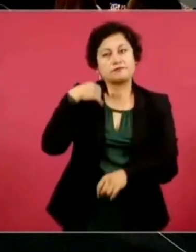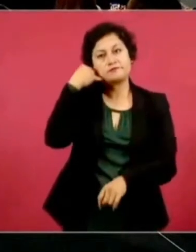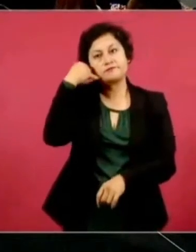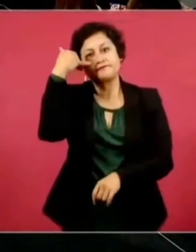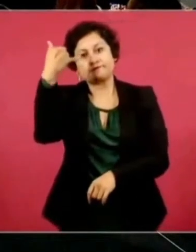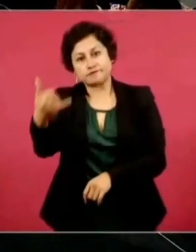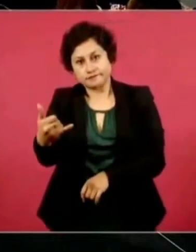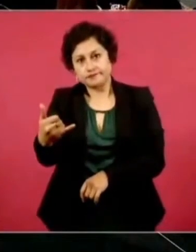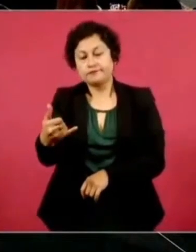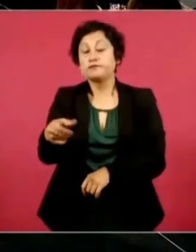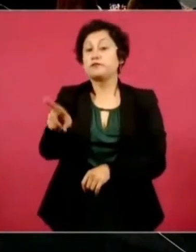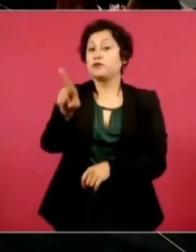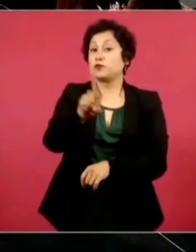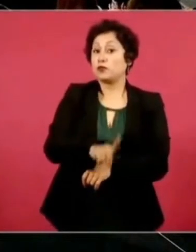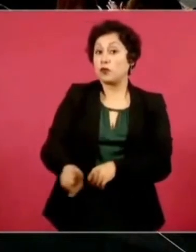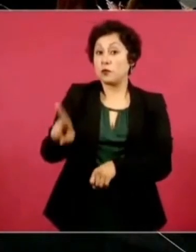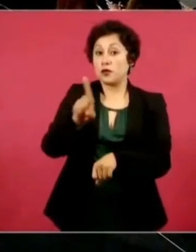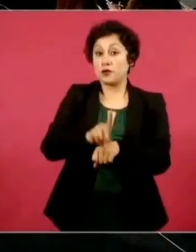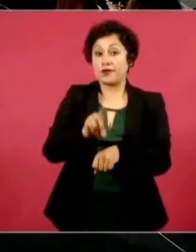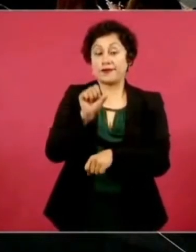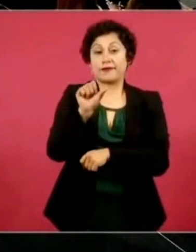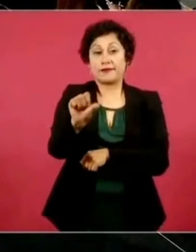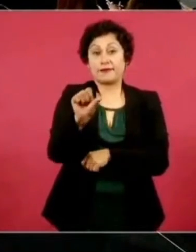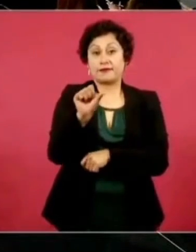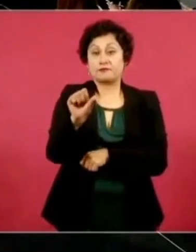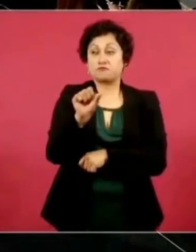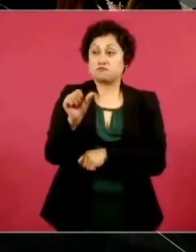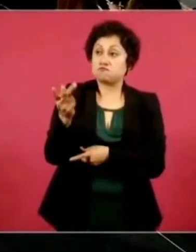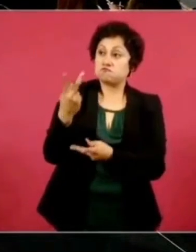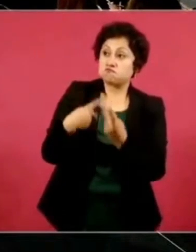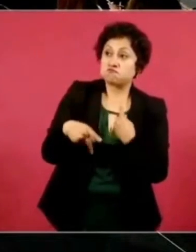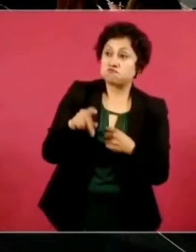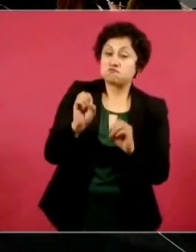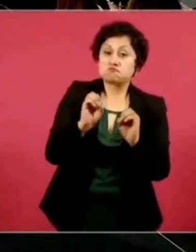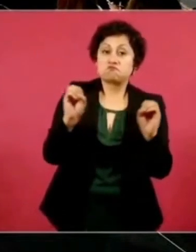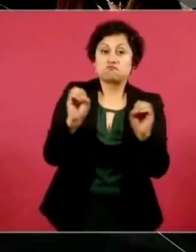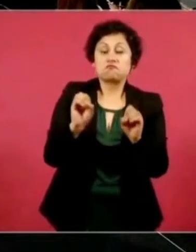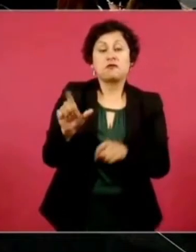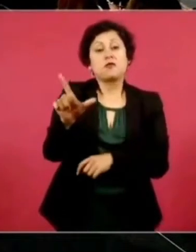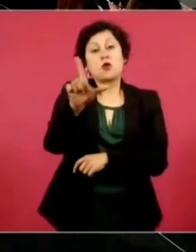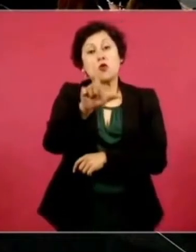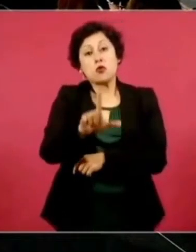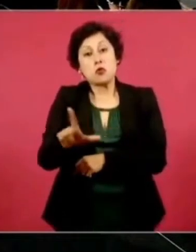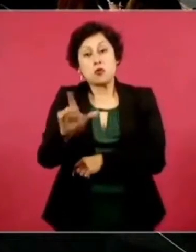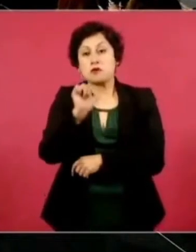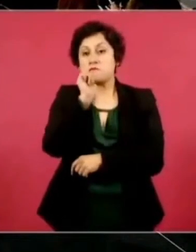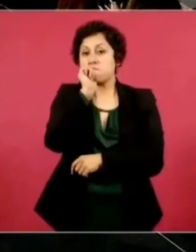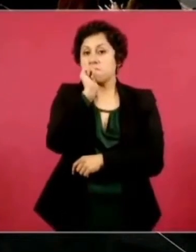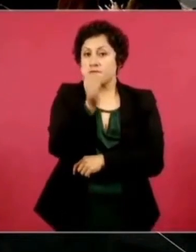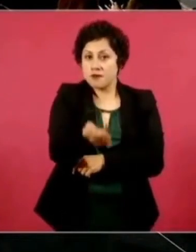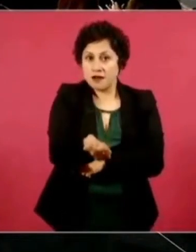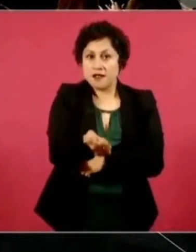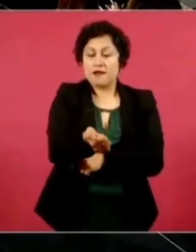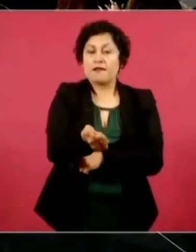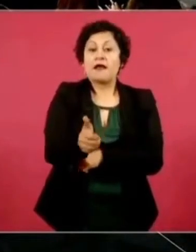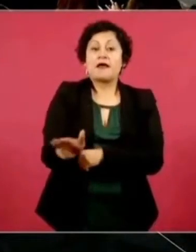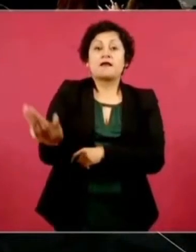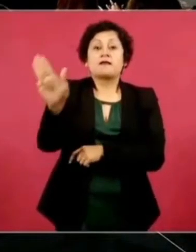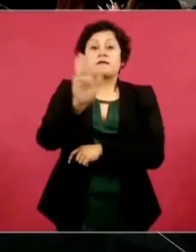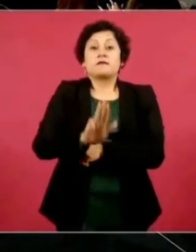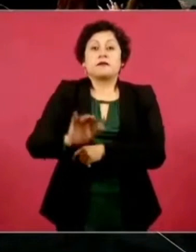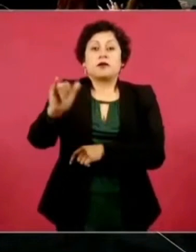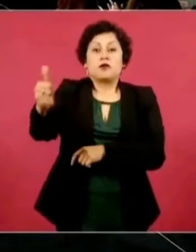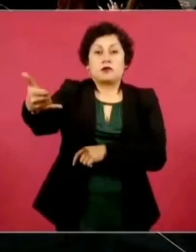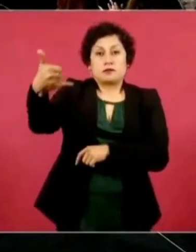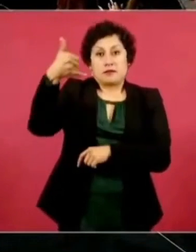domingo 16, no me mandaron nada, lunes 17 tampoco. El miércoles me hablan de la